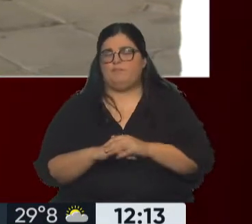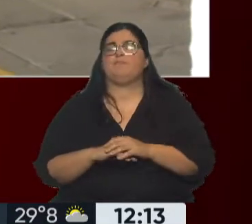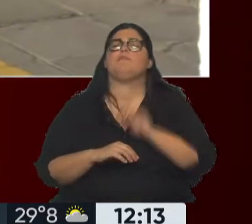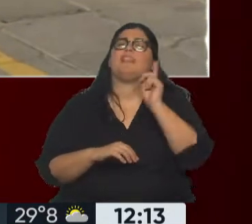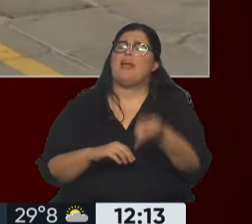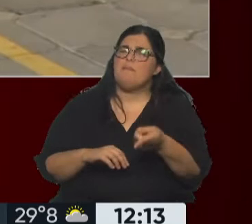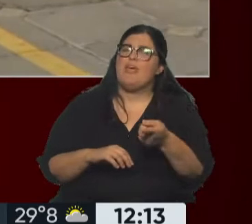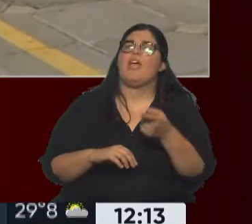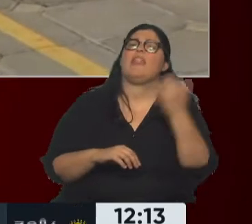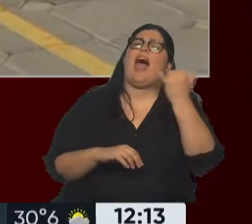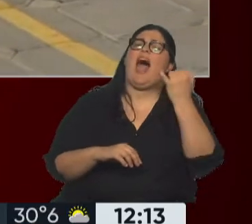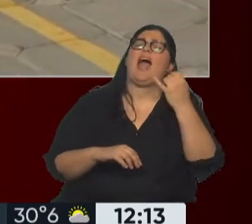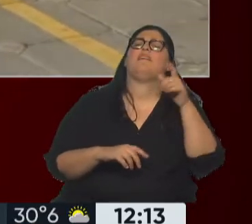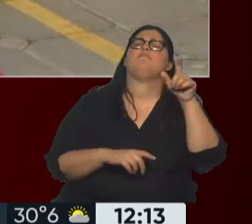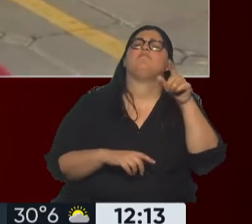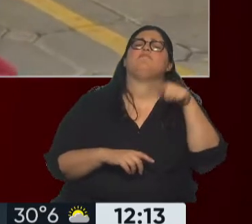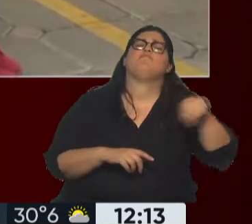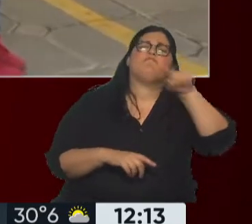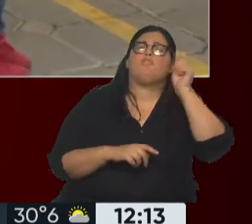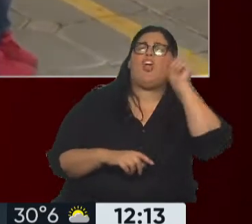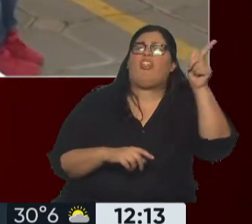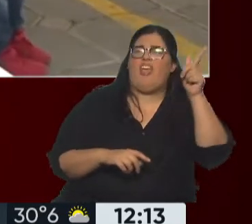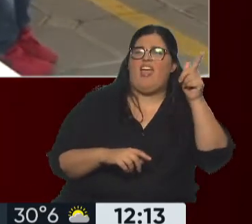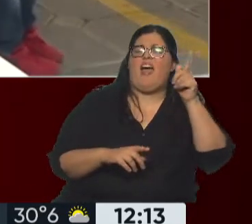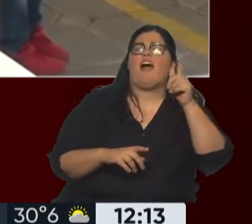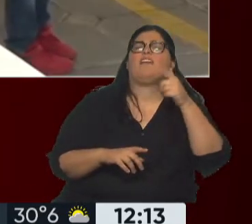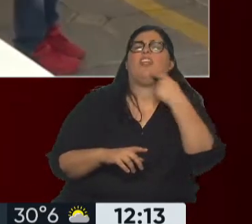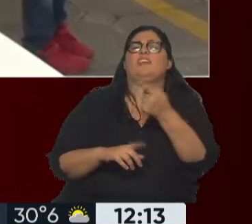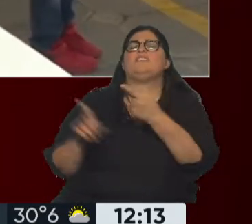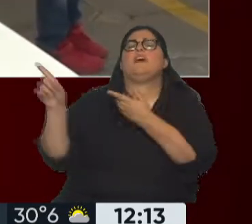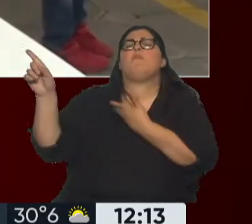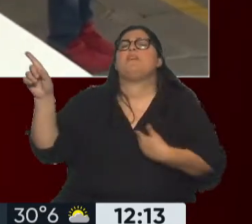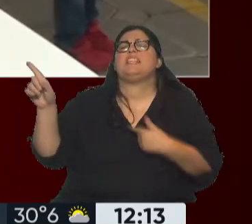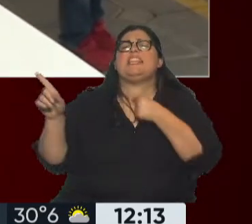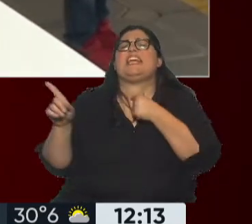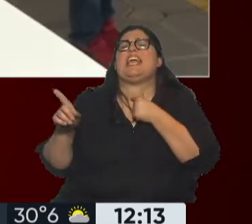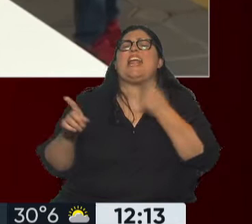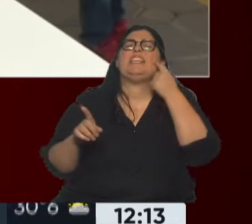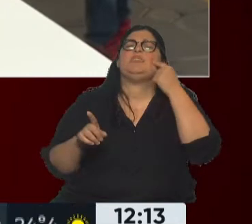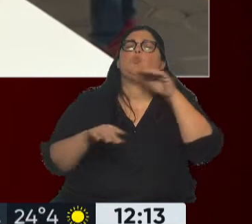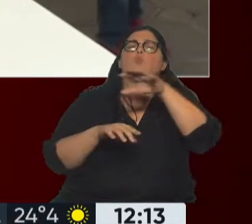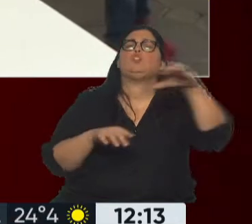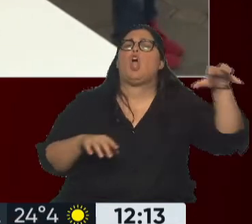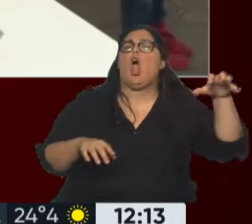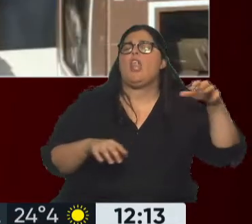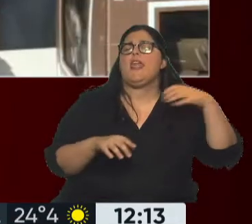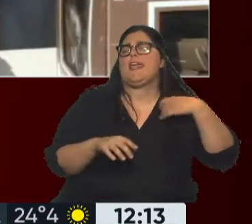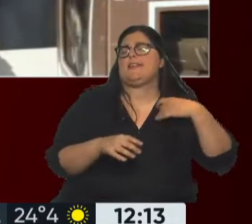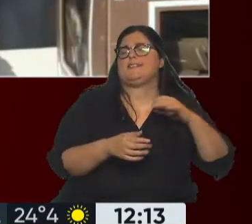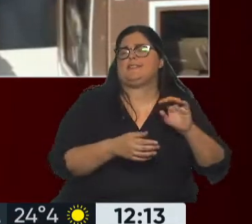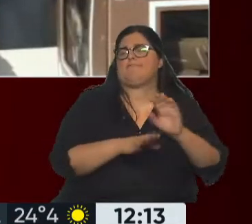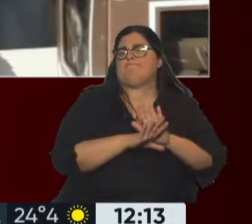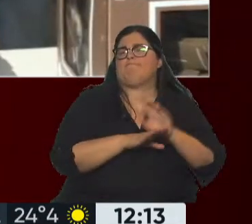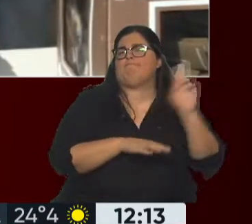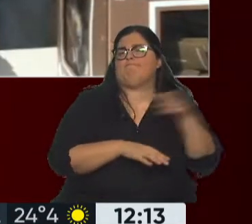creciendo, una narrativa que está creciendo que tiene que ver con AMLO se quiere llevar puestas las instituciones. ¿No? Digamos, acá es